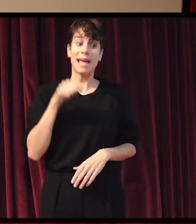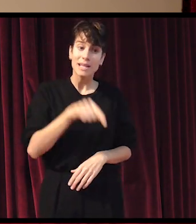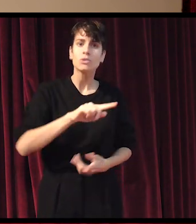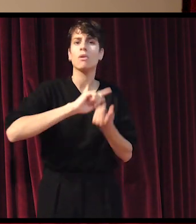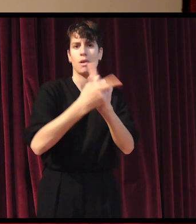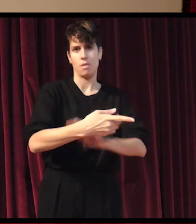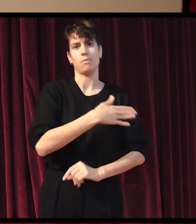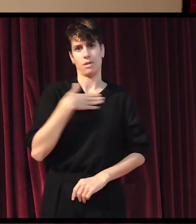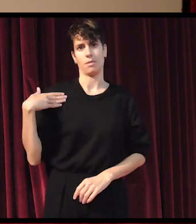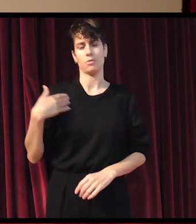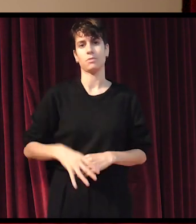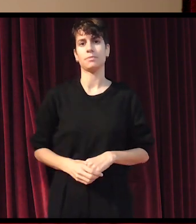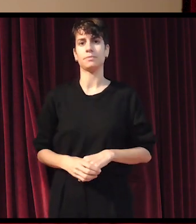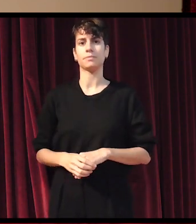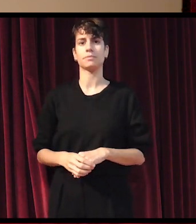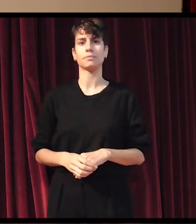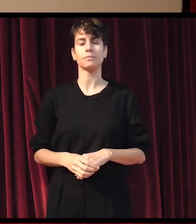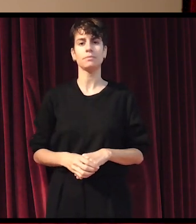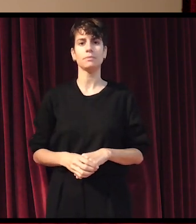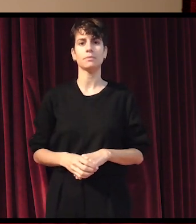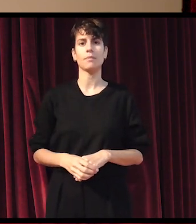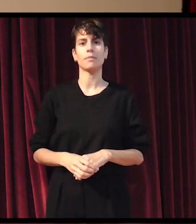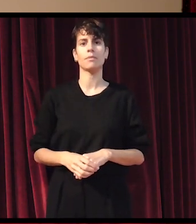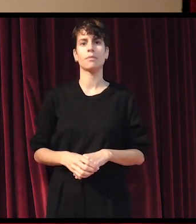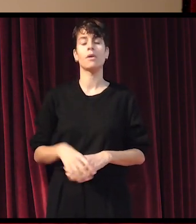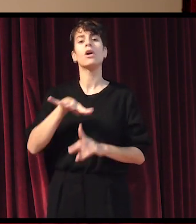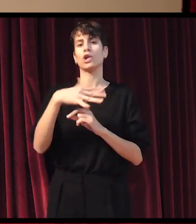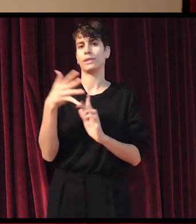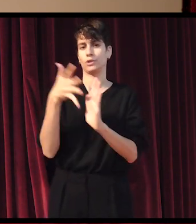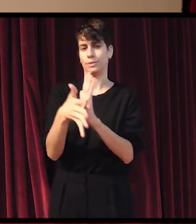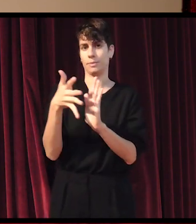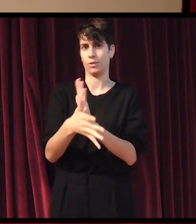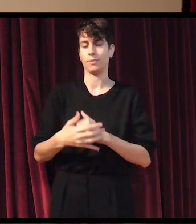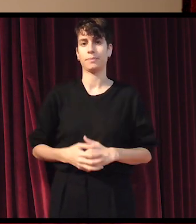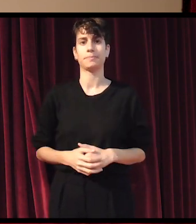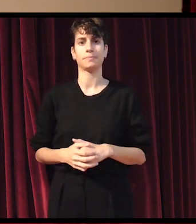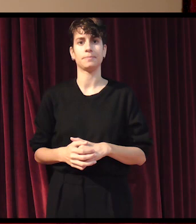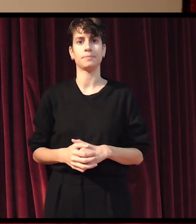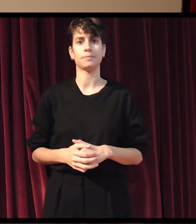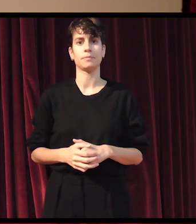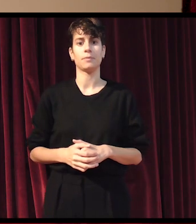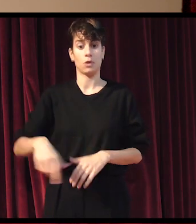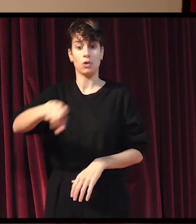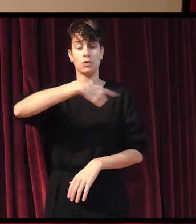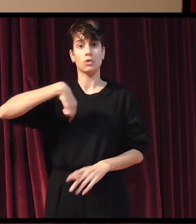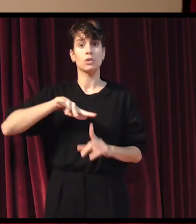Quería poner también un poquito en contexto cuáles son los motivos por los que nos encontramos en este